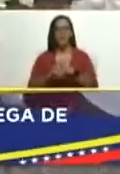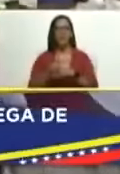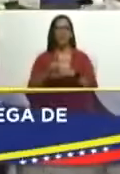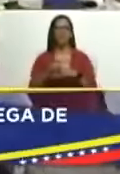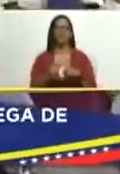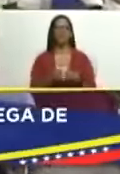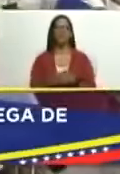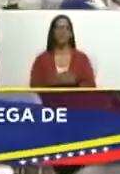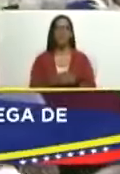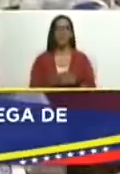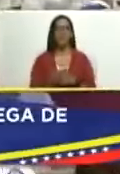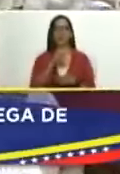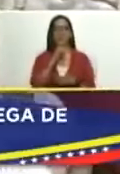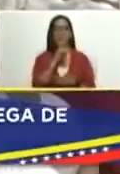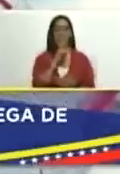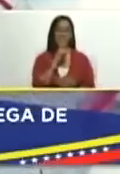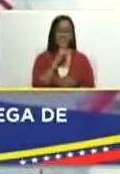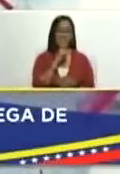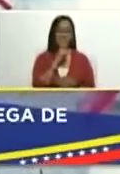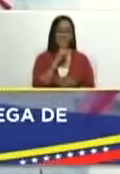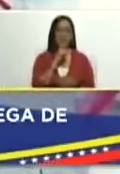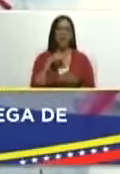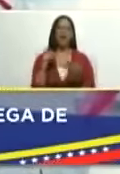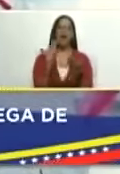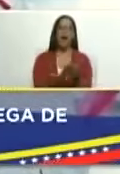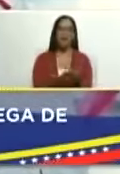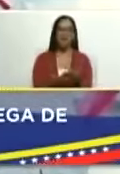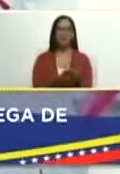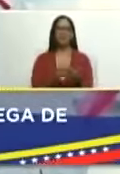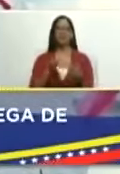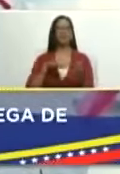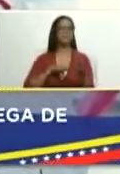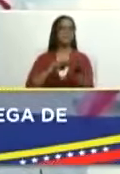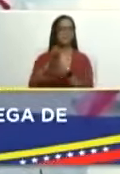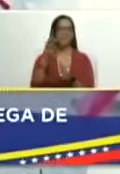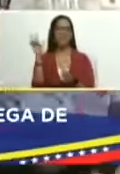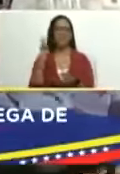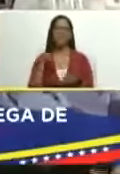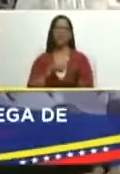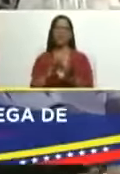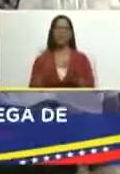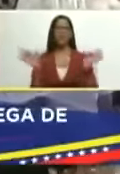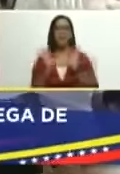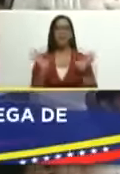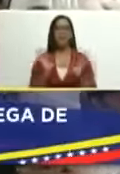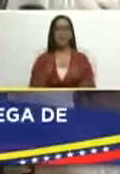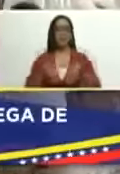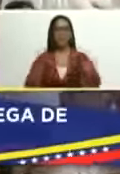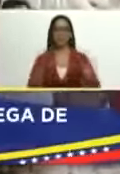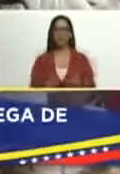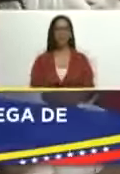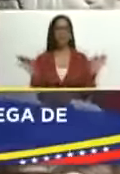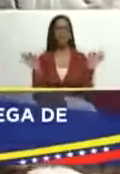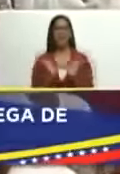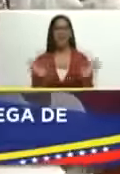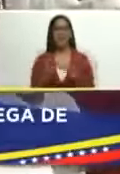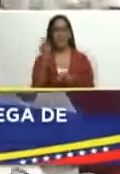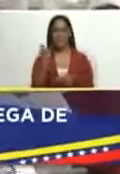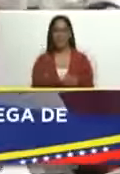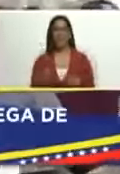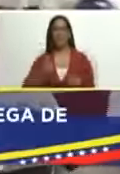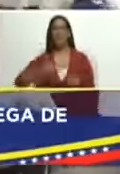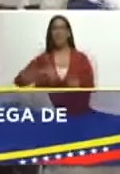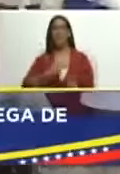de lo más difícil y Venezuela lo que va es pa'lante. Y nada ni nadie nos detendrá, nada ni nadie